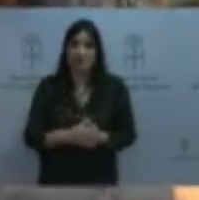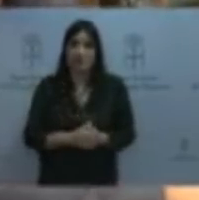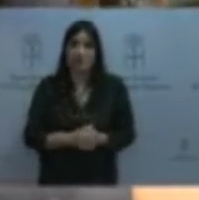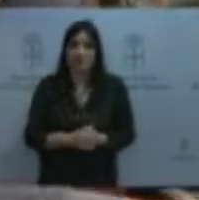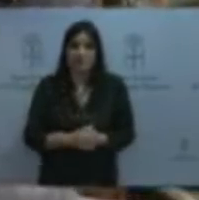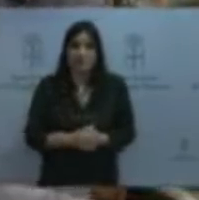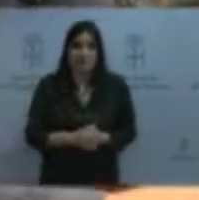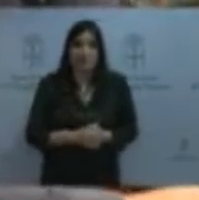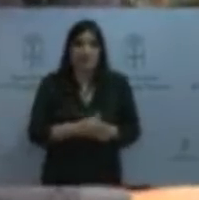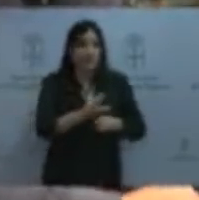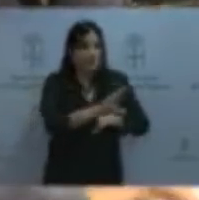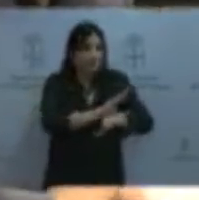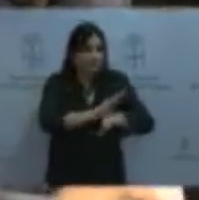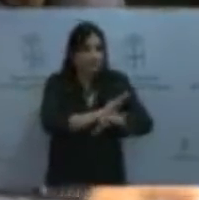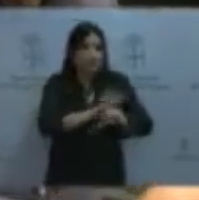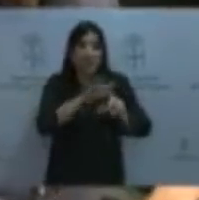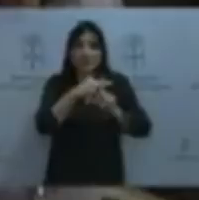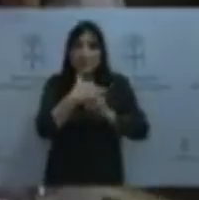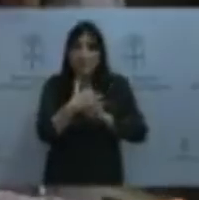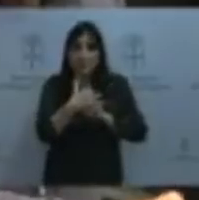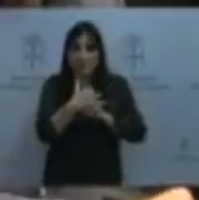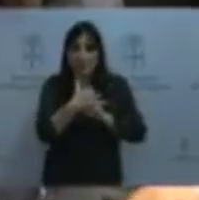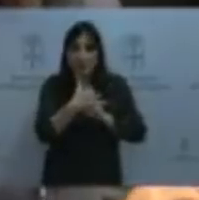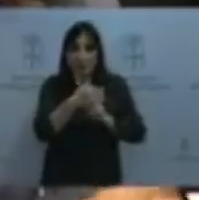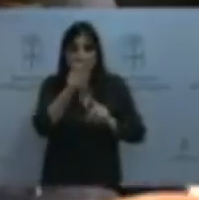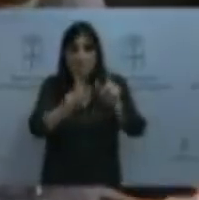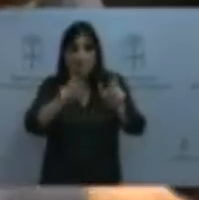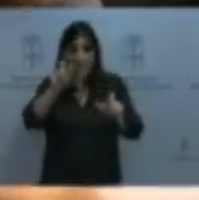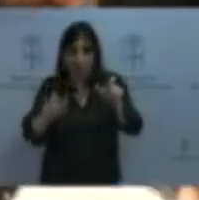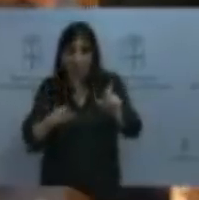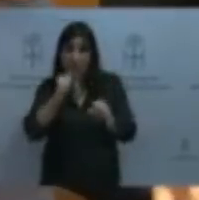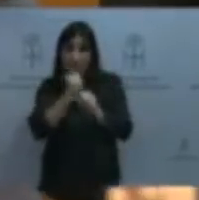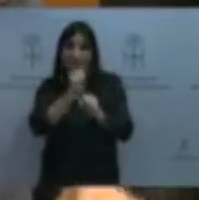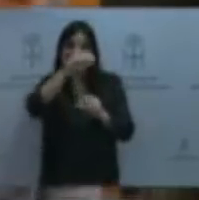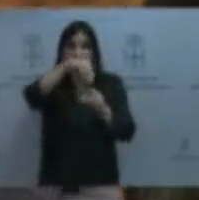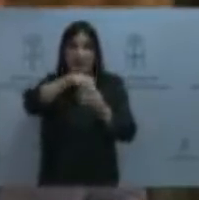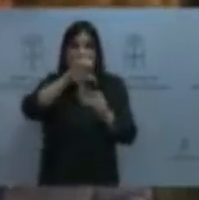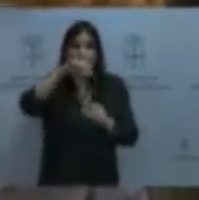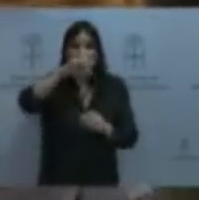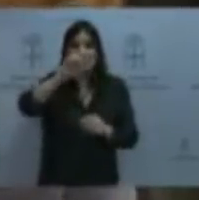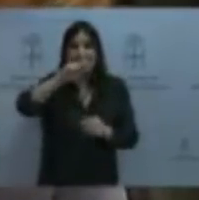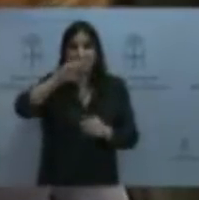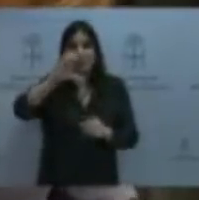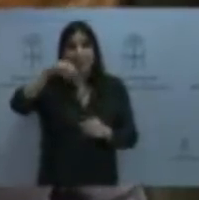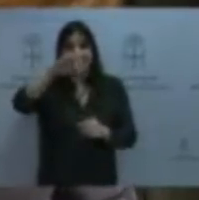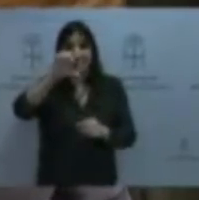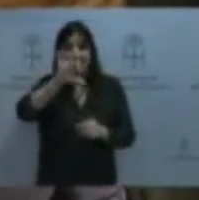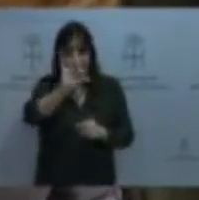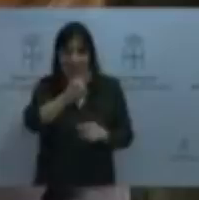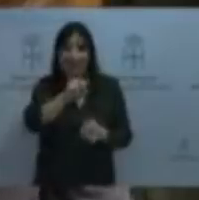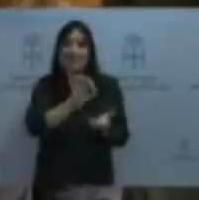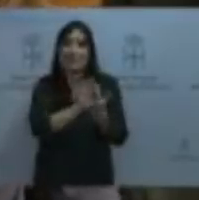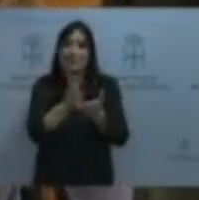han visto expuestas las personas que trabajan en el Contact Center que da servicio a Liberbank es uno de los mejores ejemplos de precarización de un